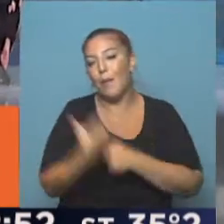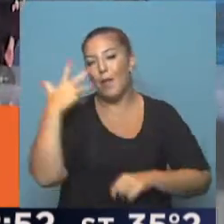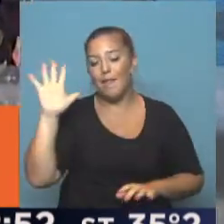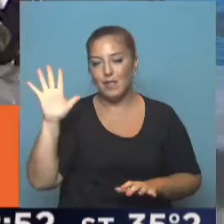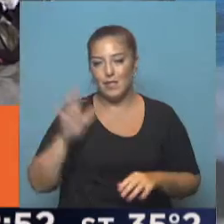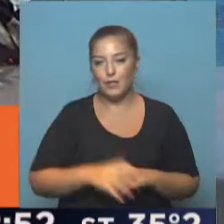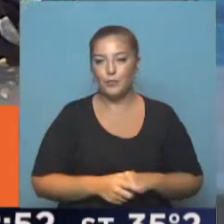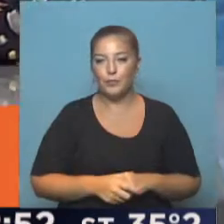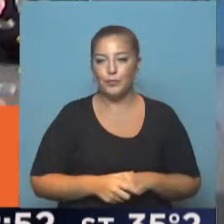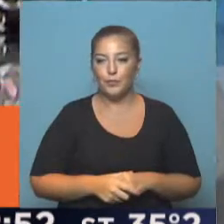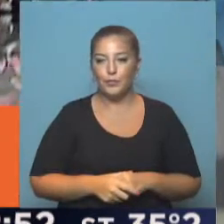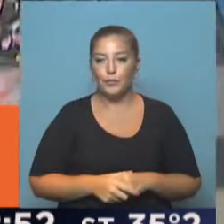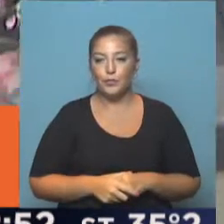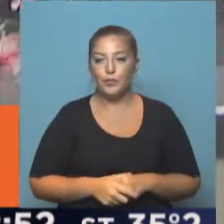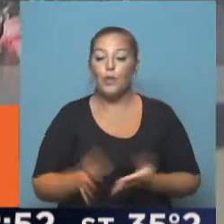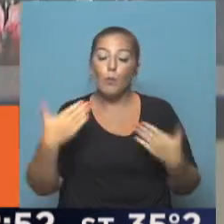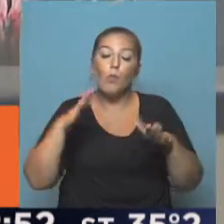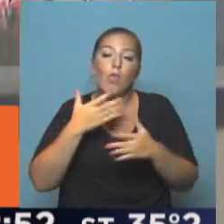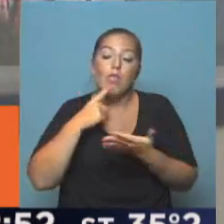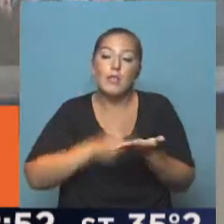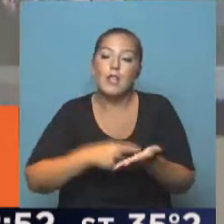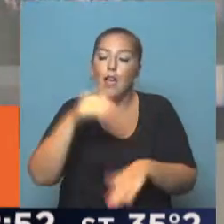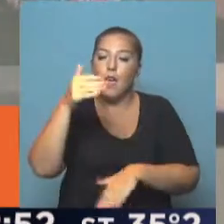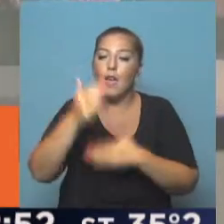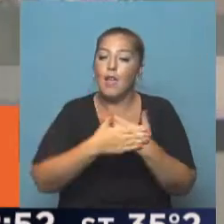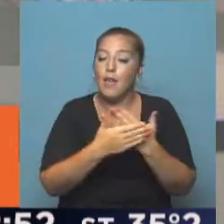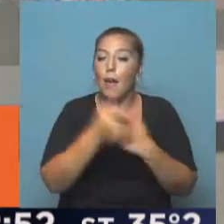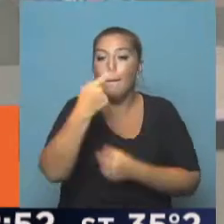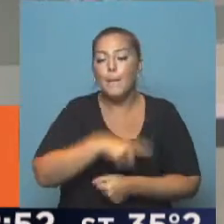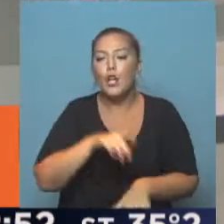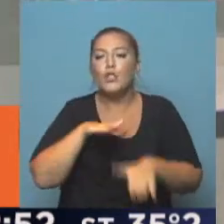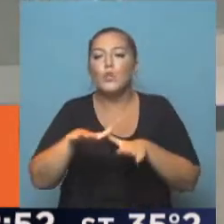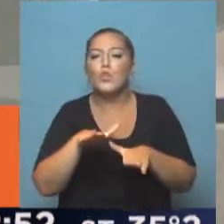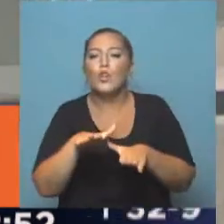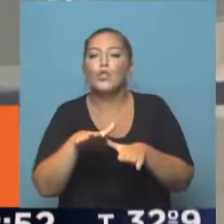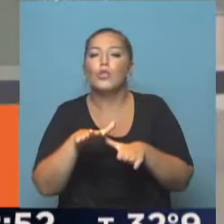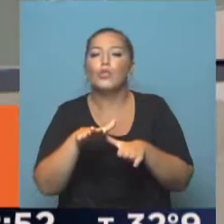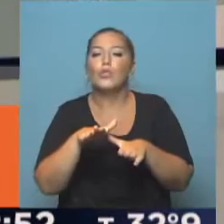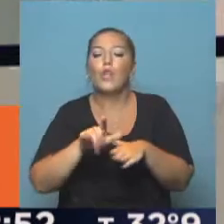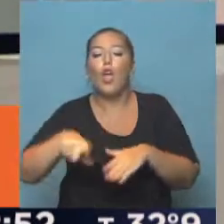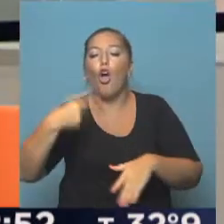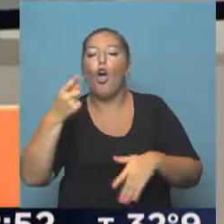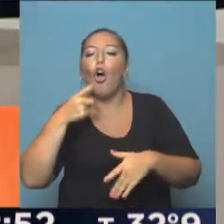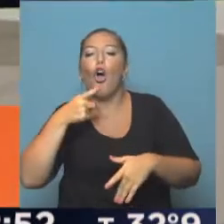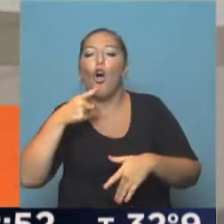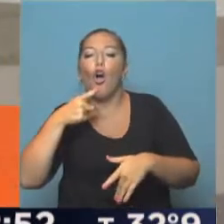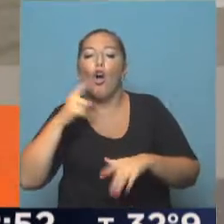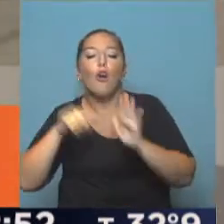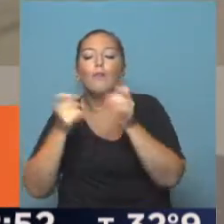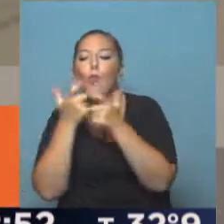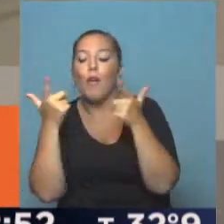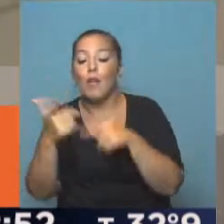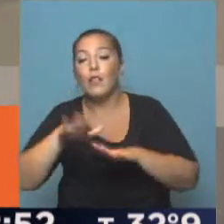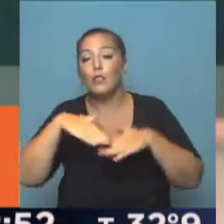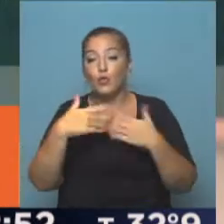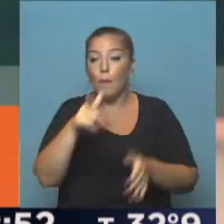definir. A ver, es probable que defina la izquierda, pero en un contexto en el cual no hay alternativa. Con lo cual creo